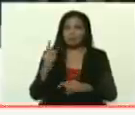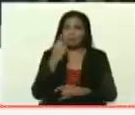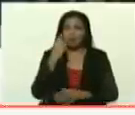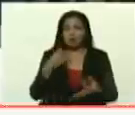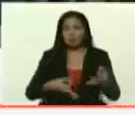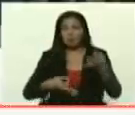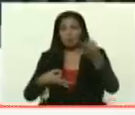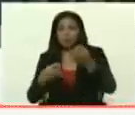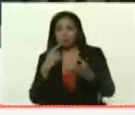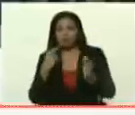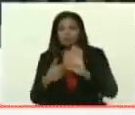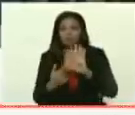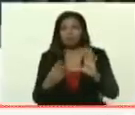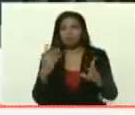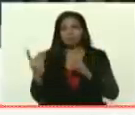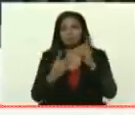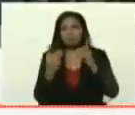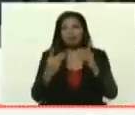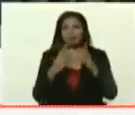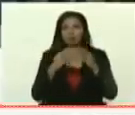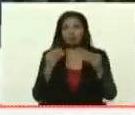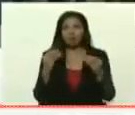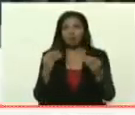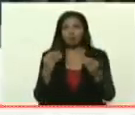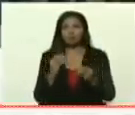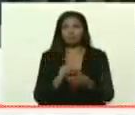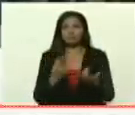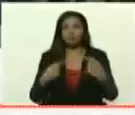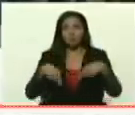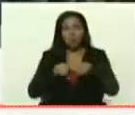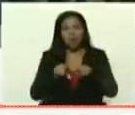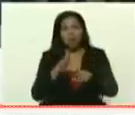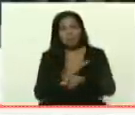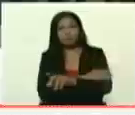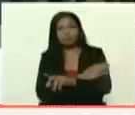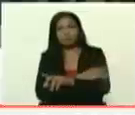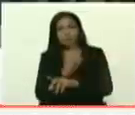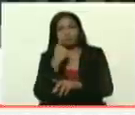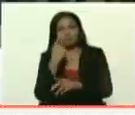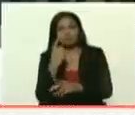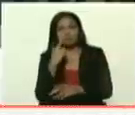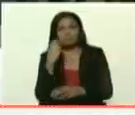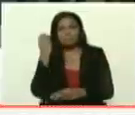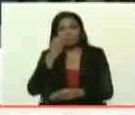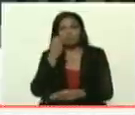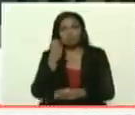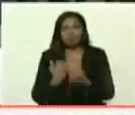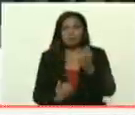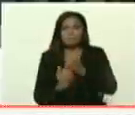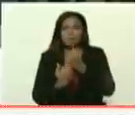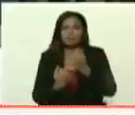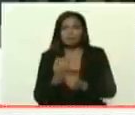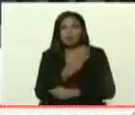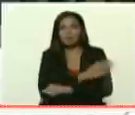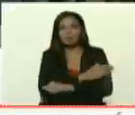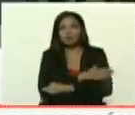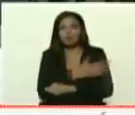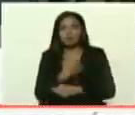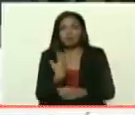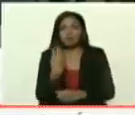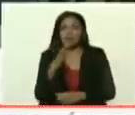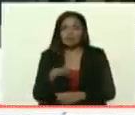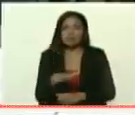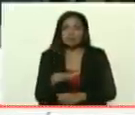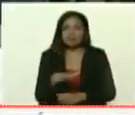ustedes están planteando acá del diálogo y del entendimiento con la oposición, considerando que también las bases opositoras al parecer están